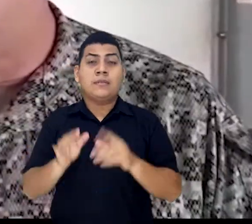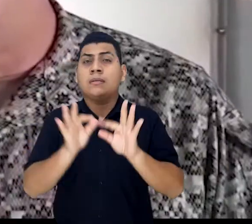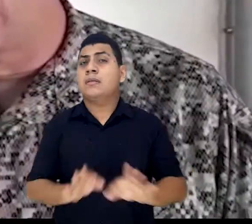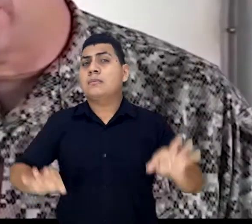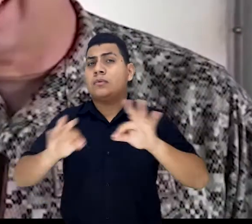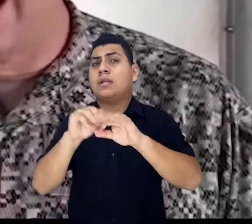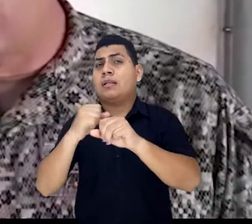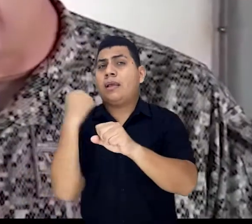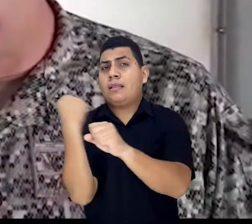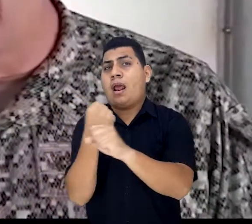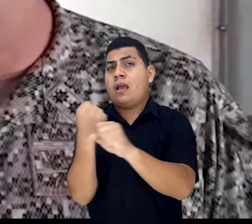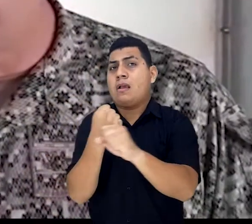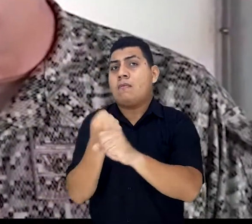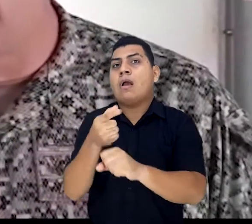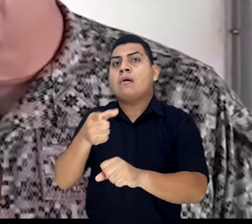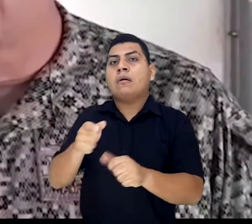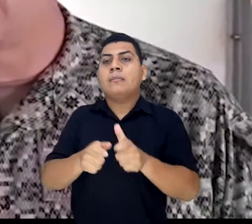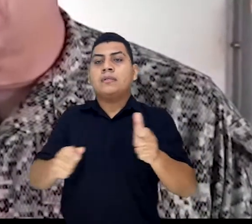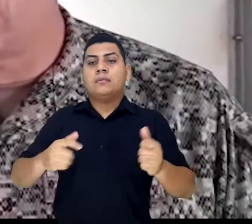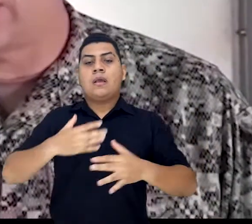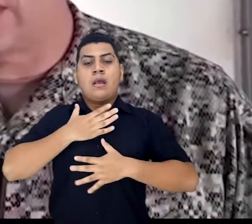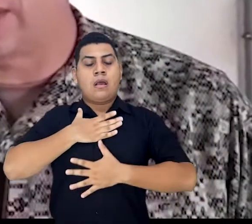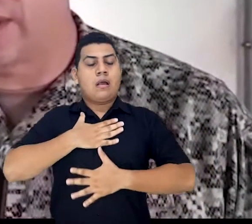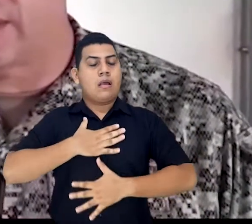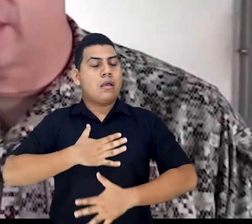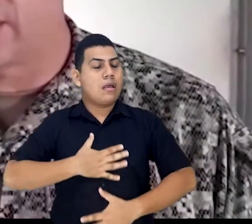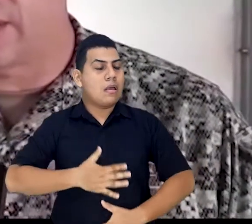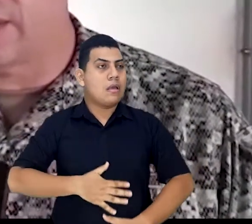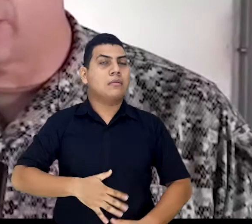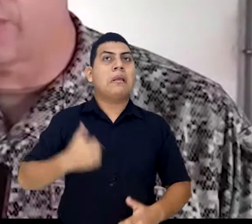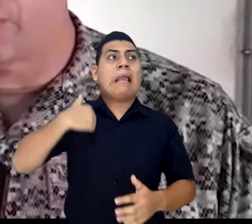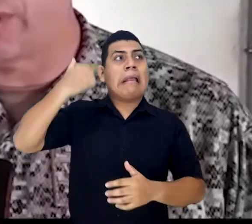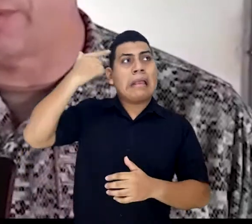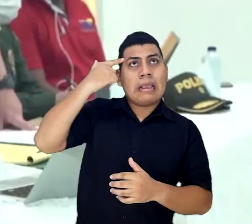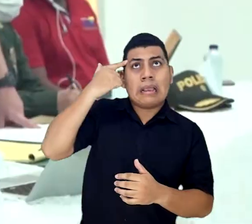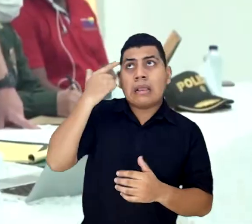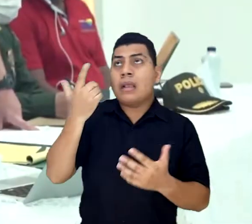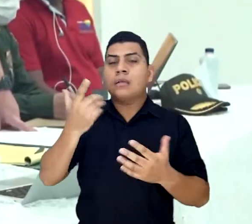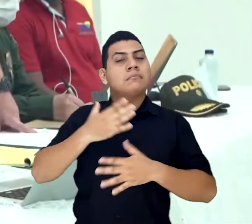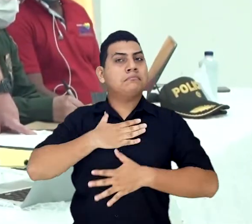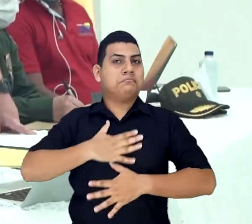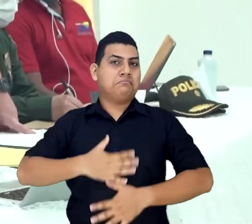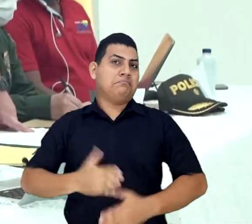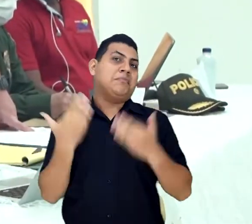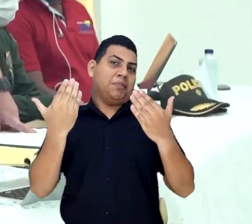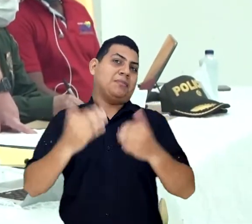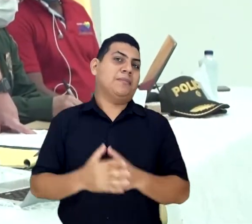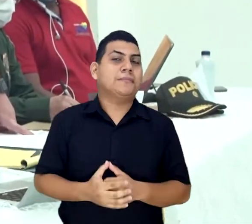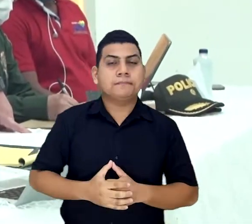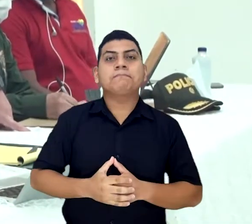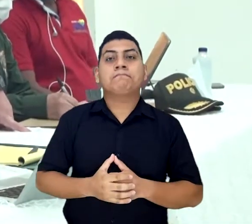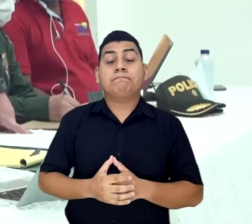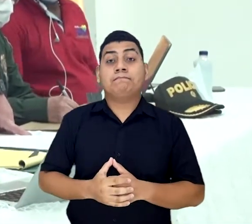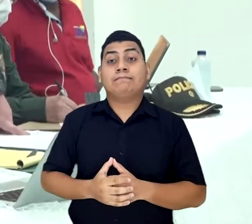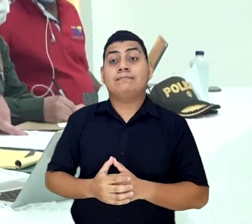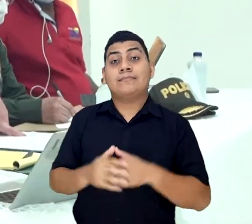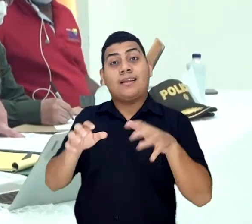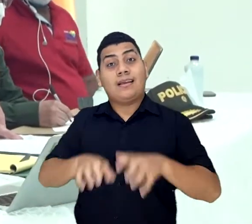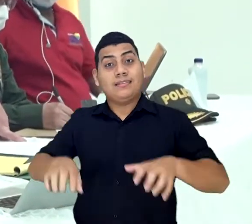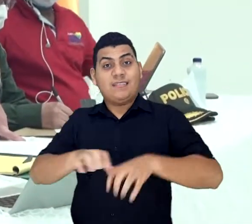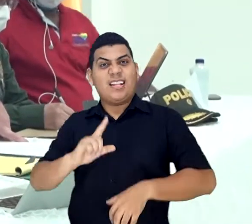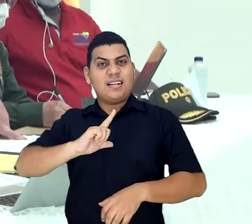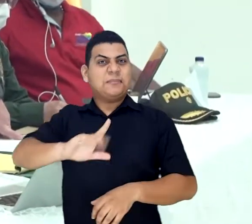generar seguridad y tranquilidad a todos los residentes en esta hermosa ciudad. Durante el evento liderado por el gobernador Héctor